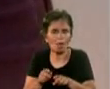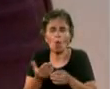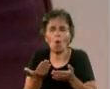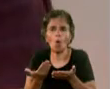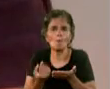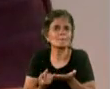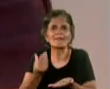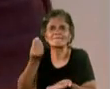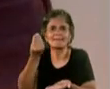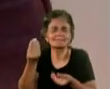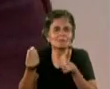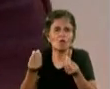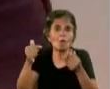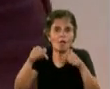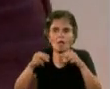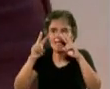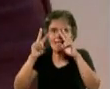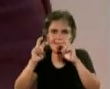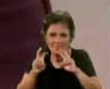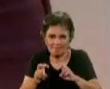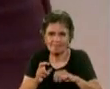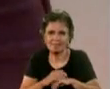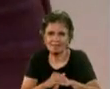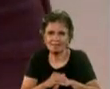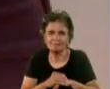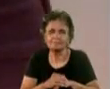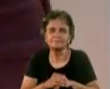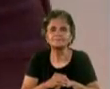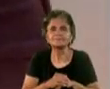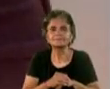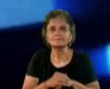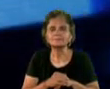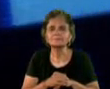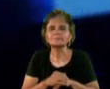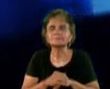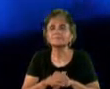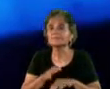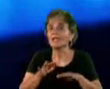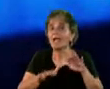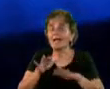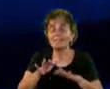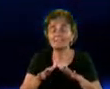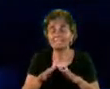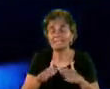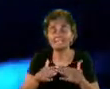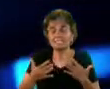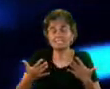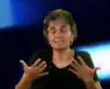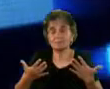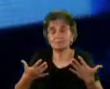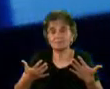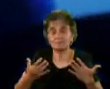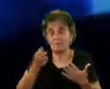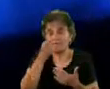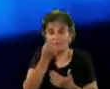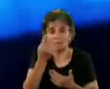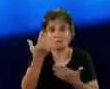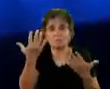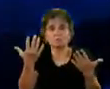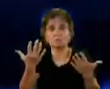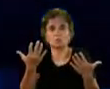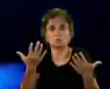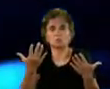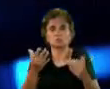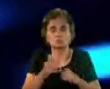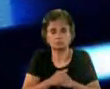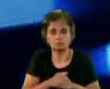¿Esto puede manifestarse repentinamente, no necesariamente tener algún antecedente como sucedió? Como